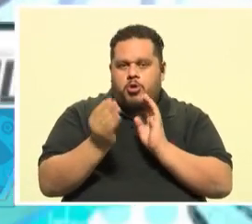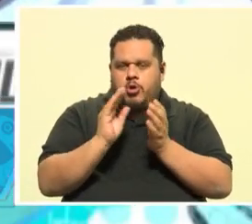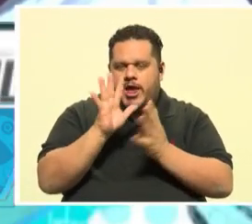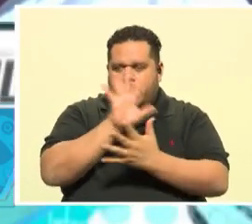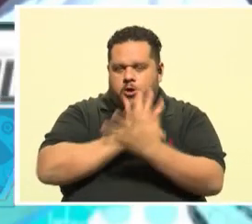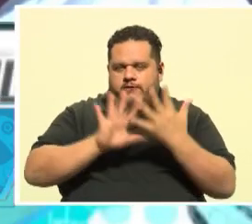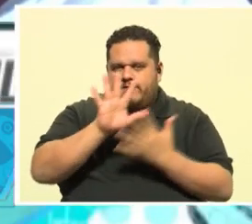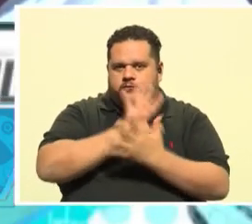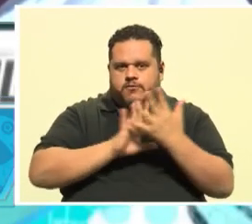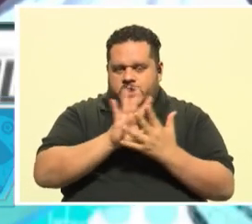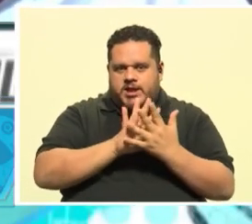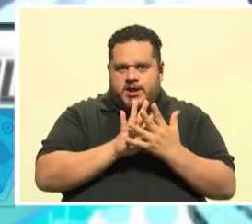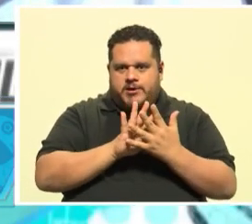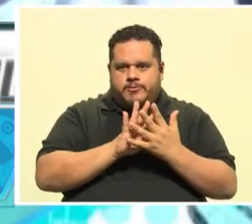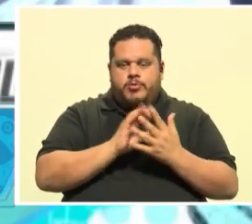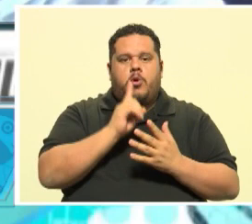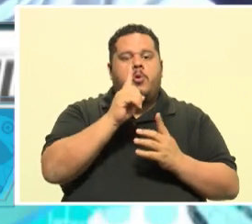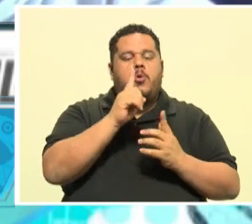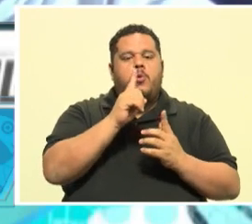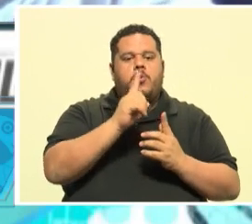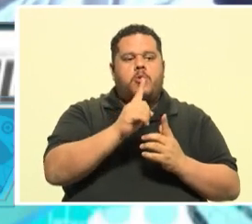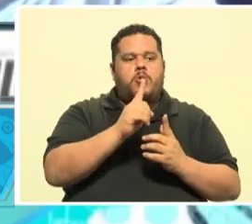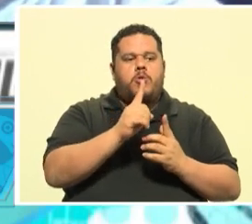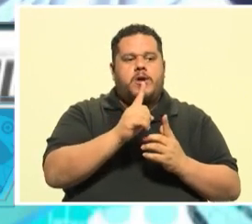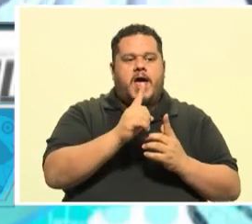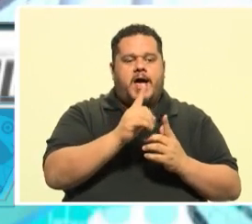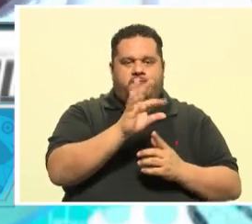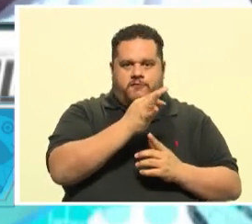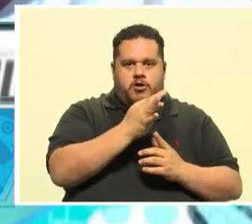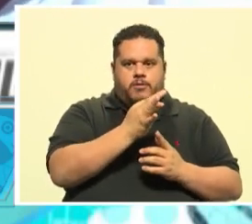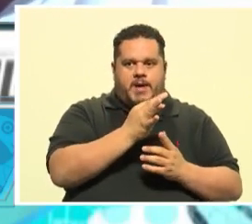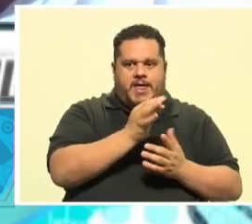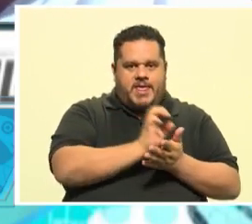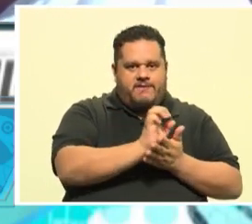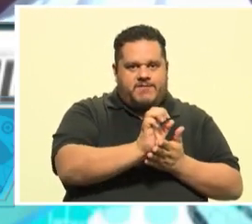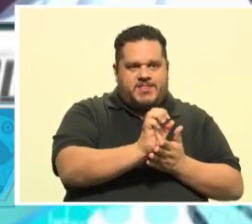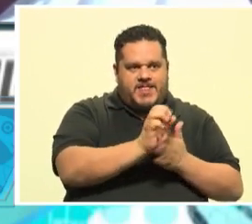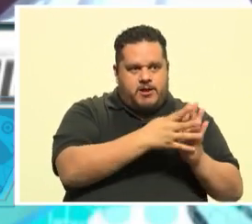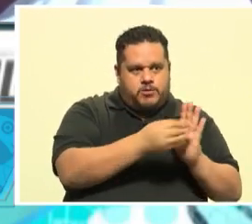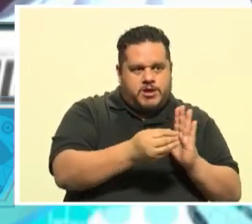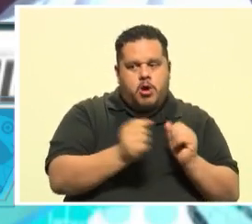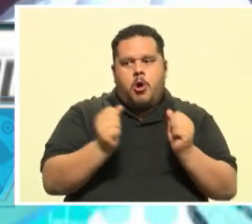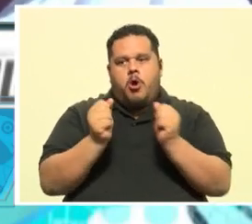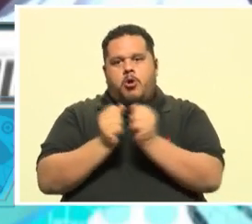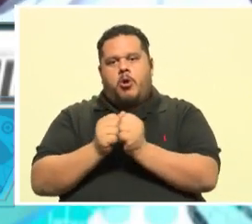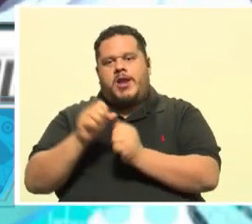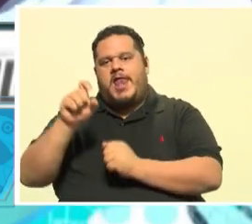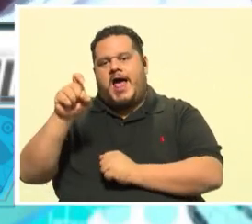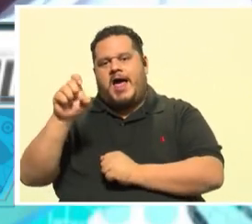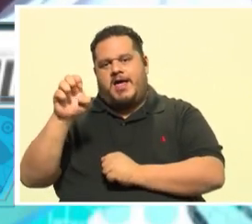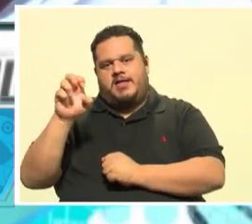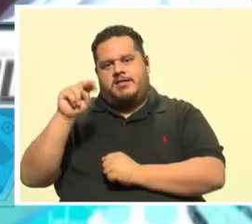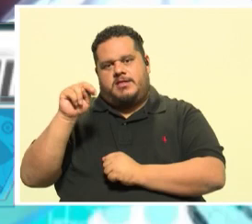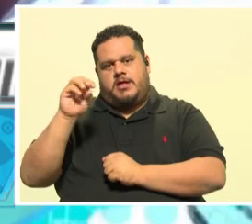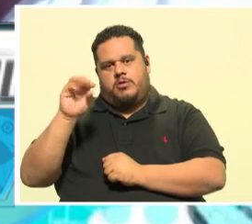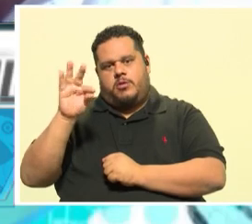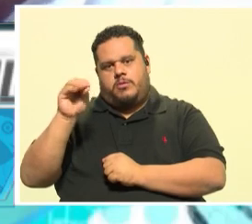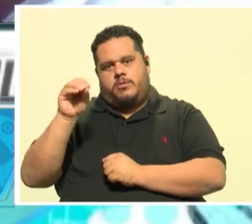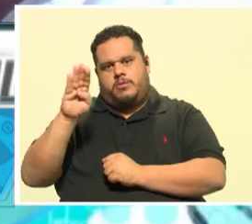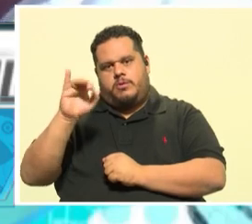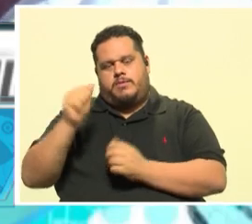un indicio de que efectivamente hay más casos de los que el gobierno de Nicaragua